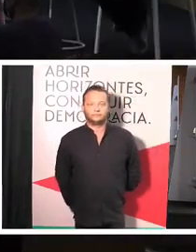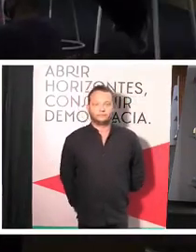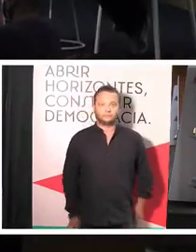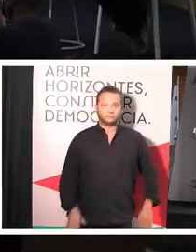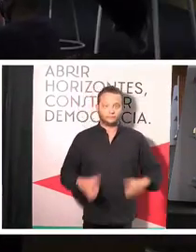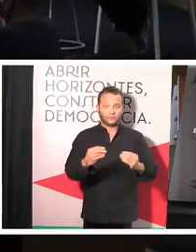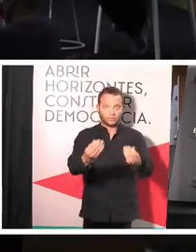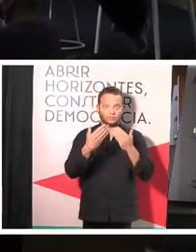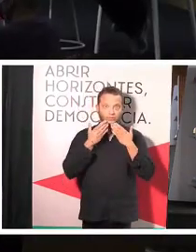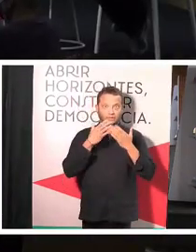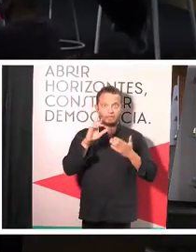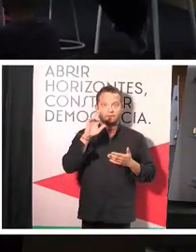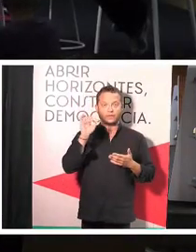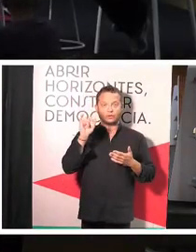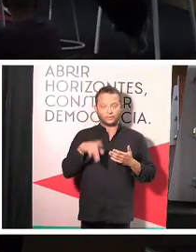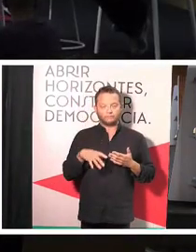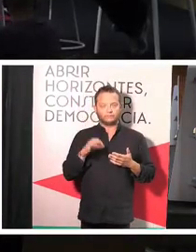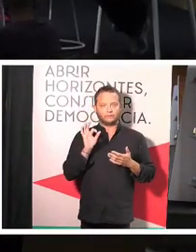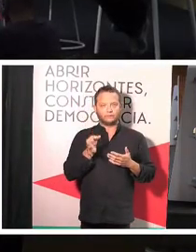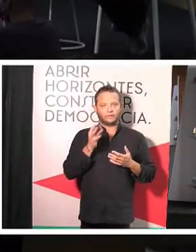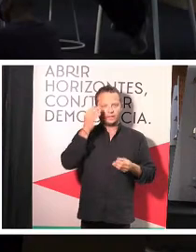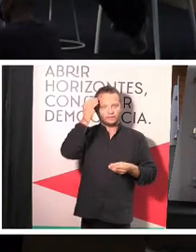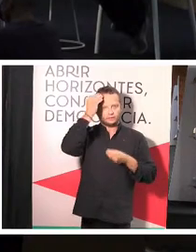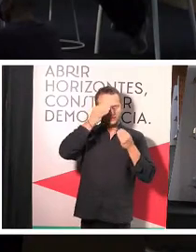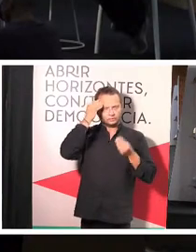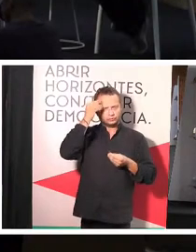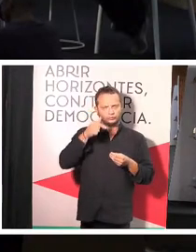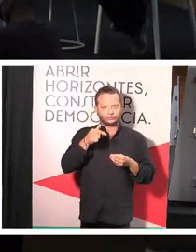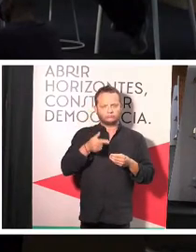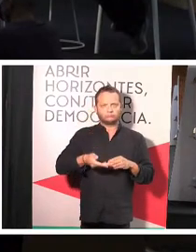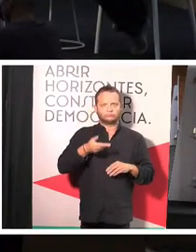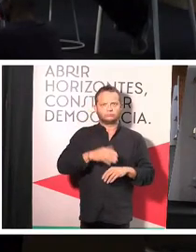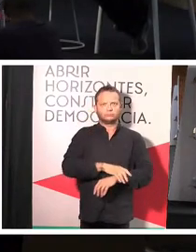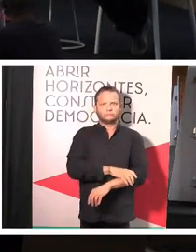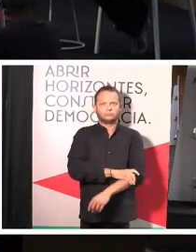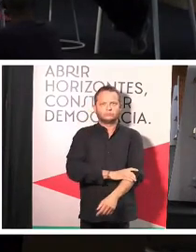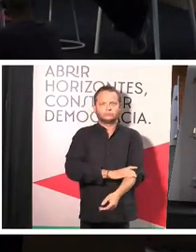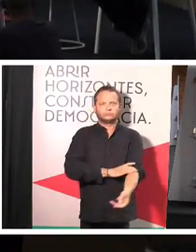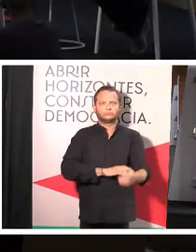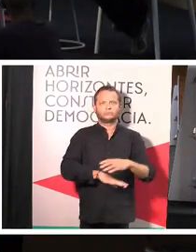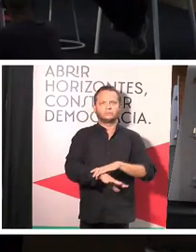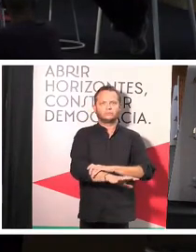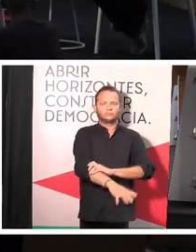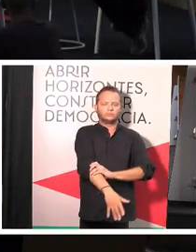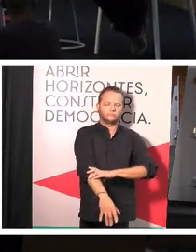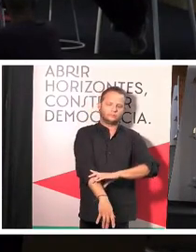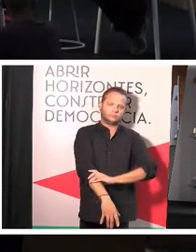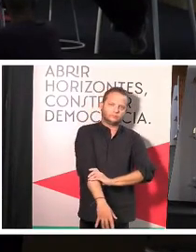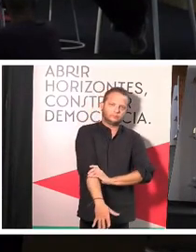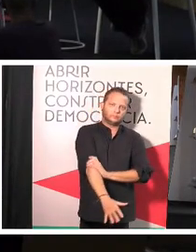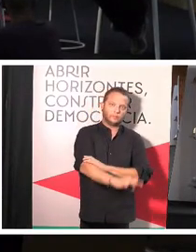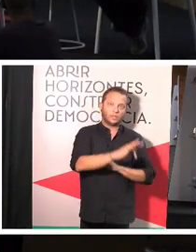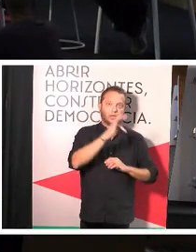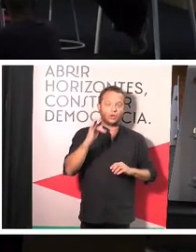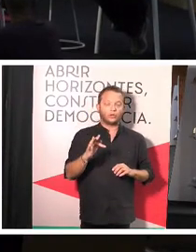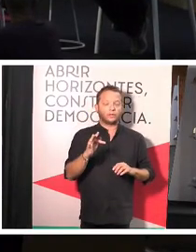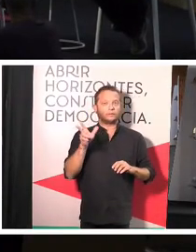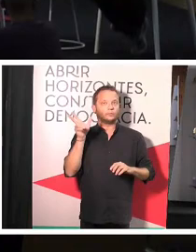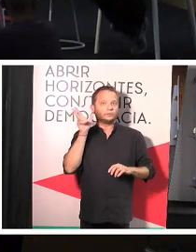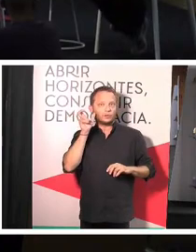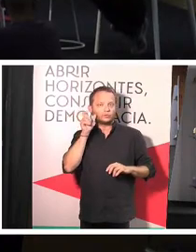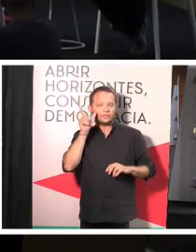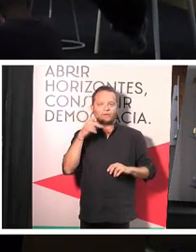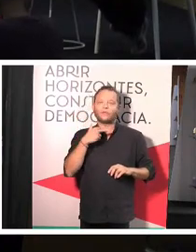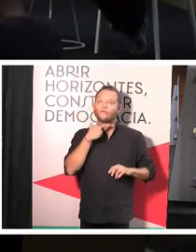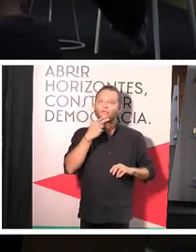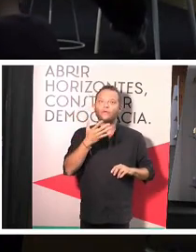Muchas gracias, Rubén. La verdad es que una reflexión también muy, muy pertinente. Pero ahora vamos a escuchar la voz de la trinchera, ¿no? La